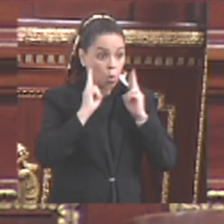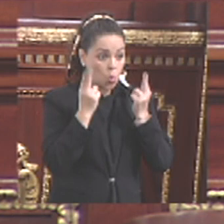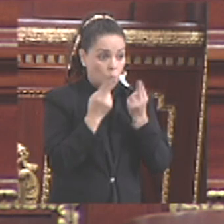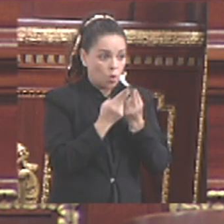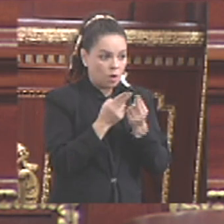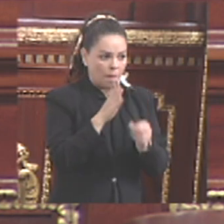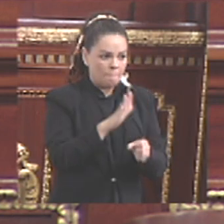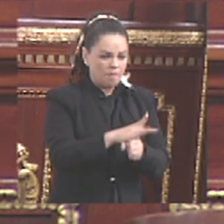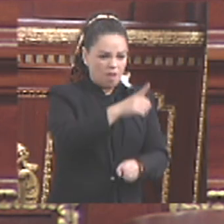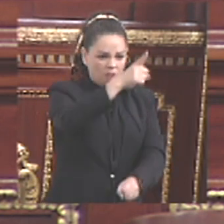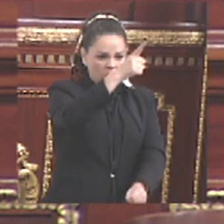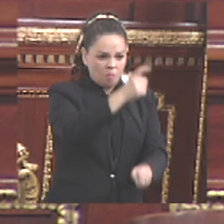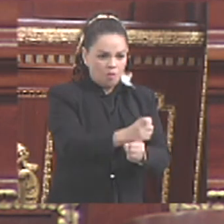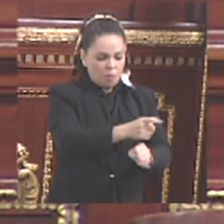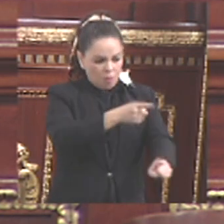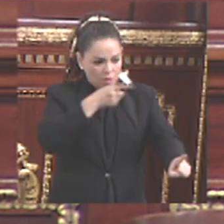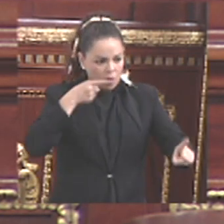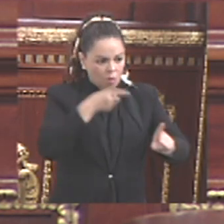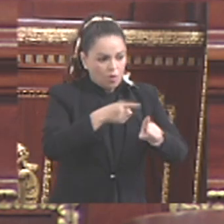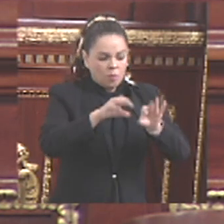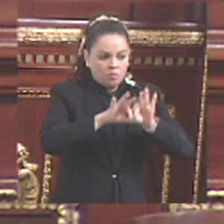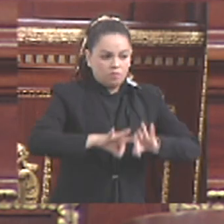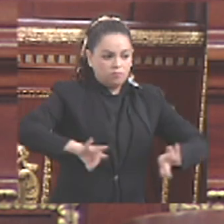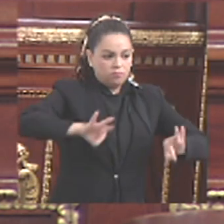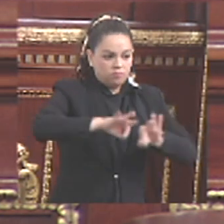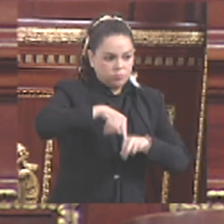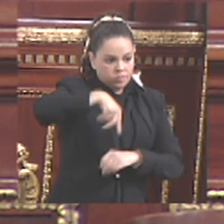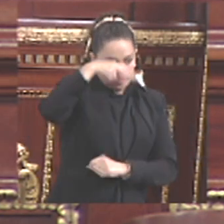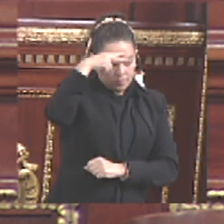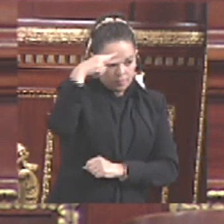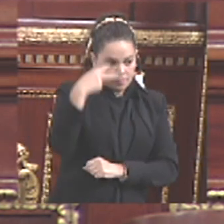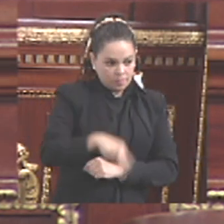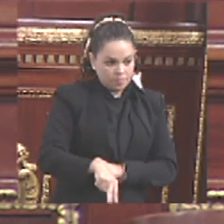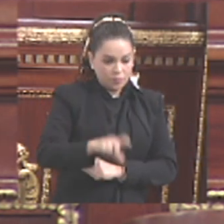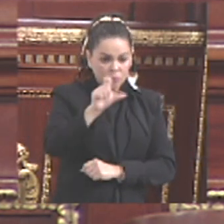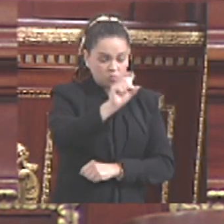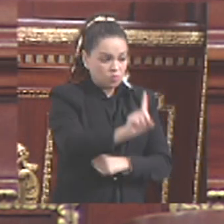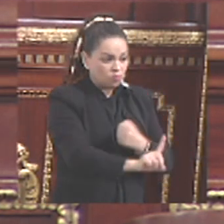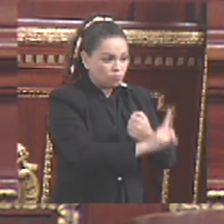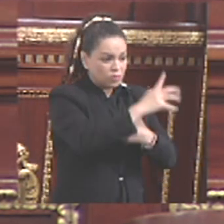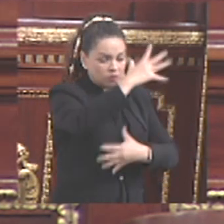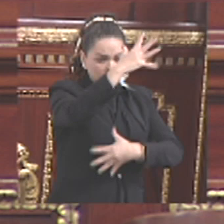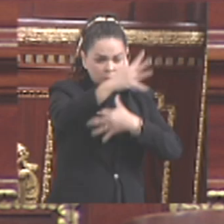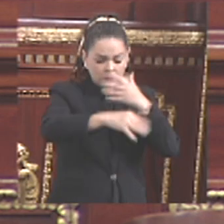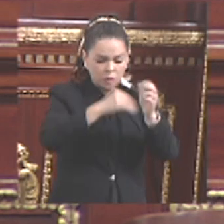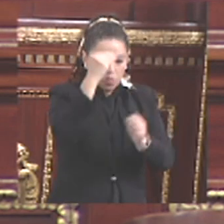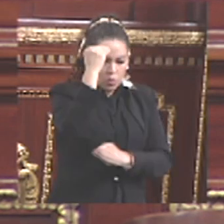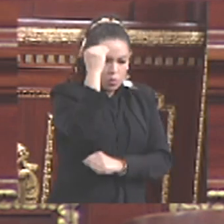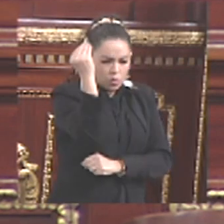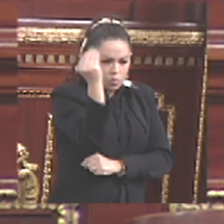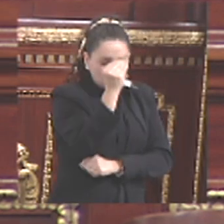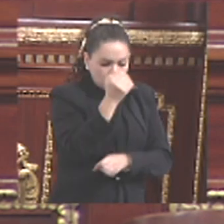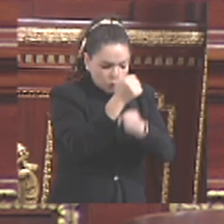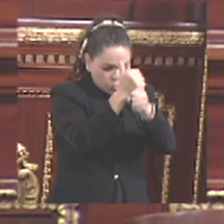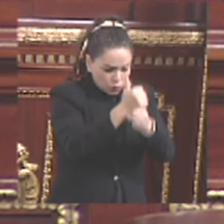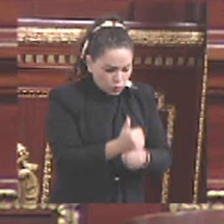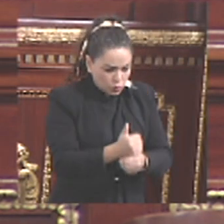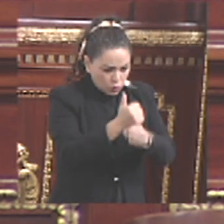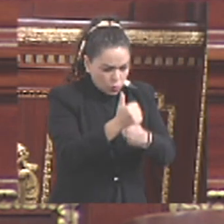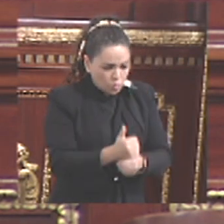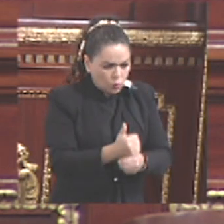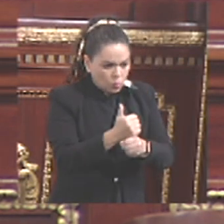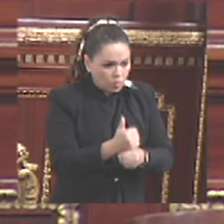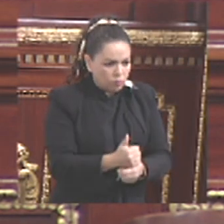nación. Durante esos momentos de oscuridad surgieron héroes y heroínas de entre las sombras. Una de las más